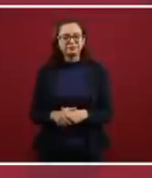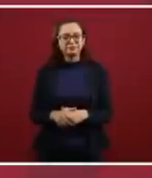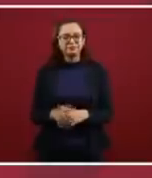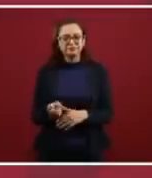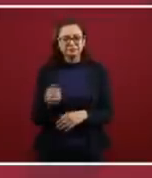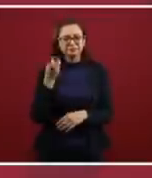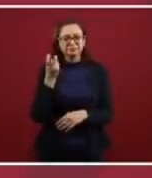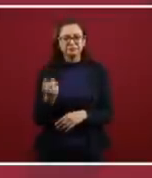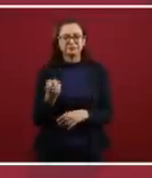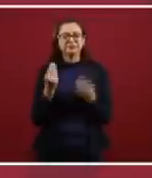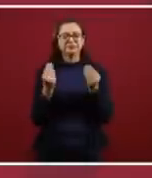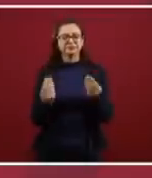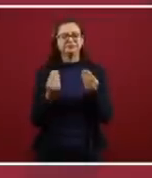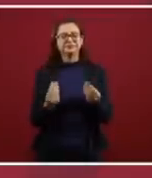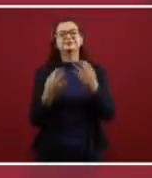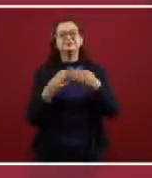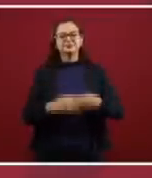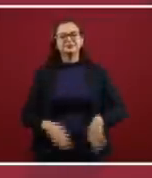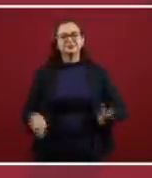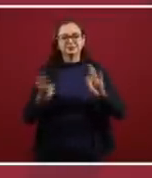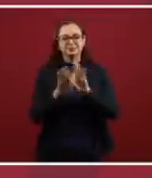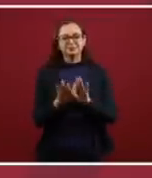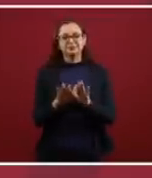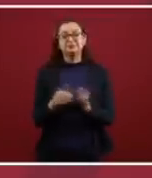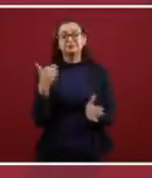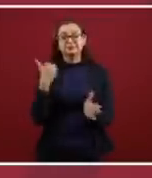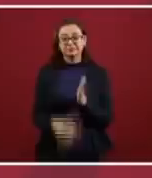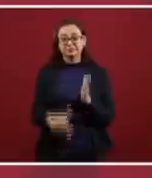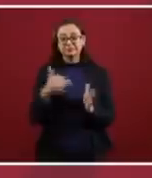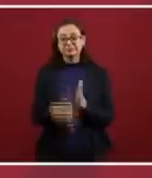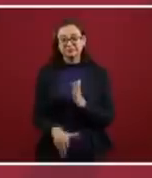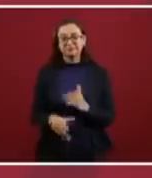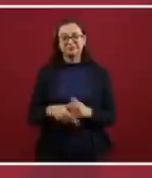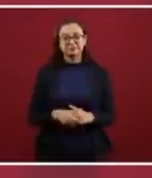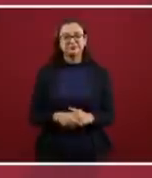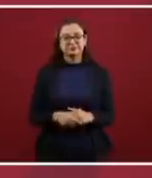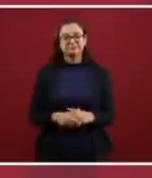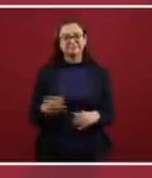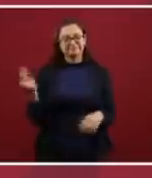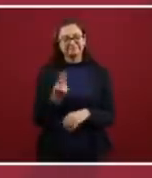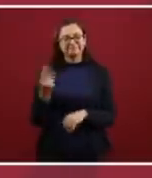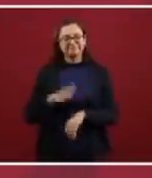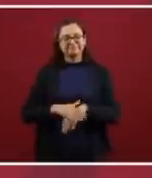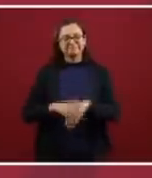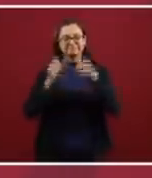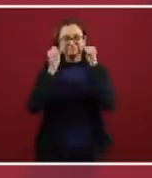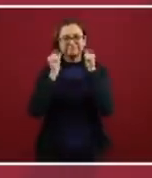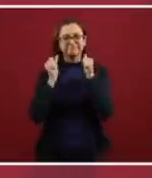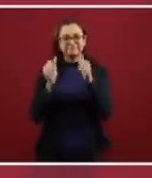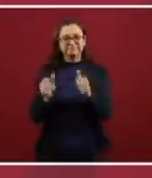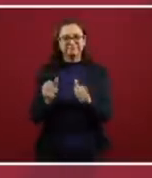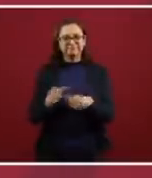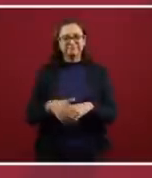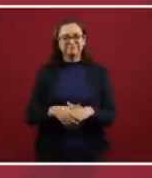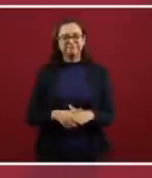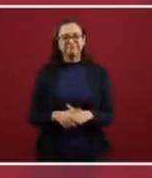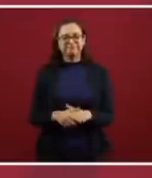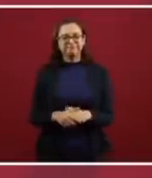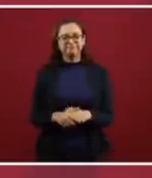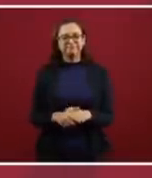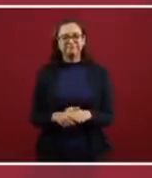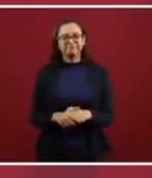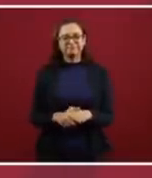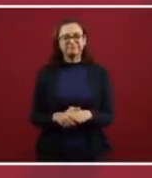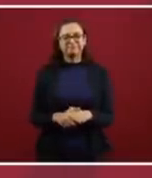es importantísimo y nos hace falta trabajar más en